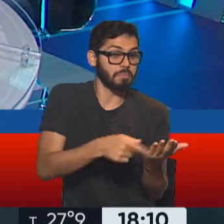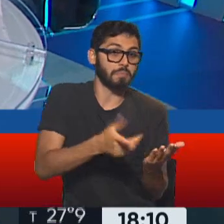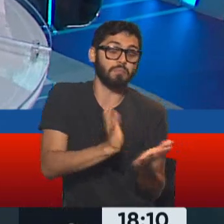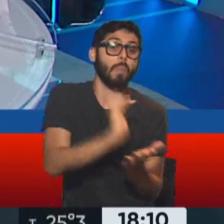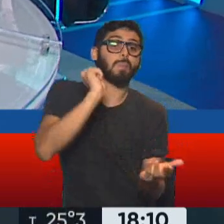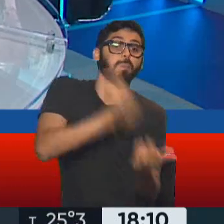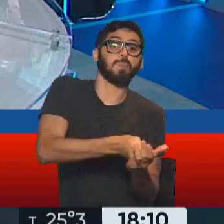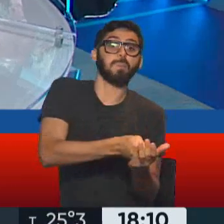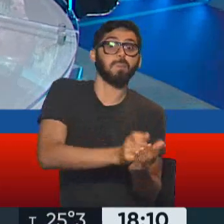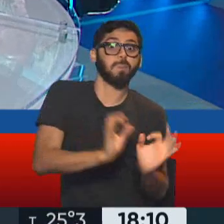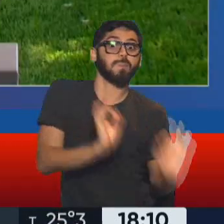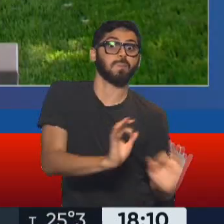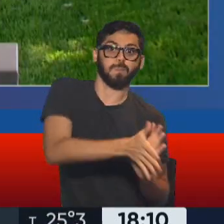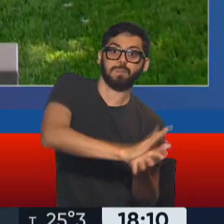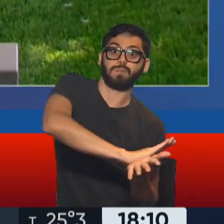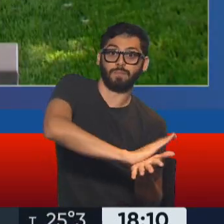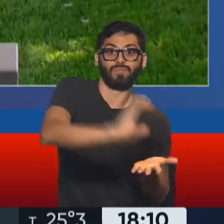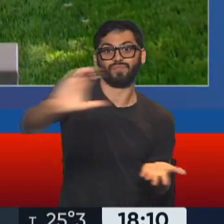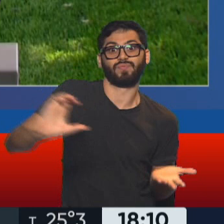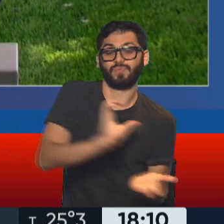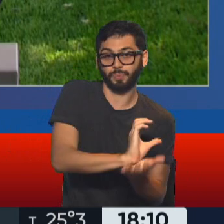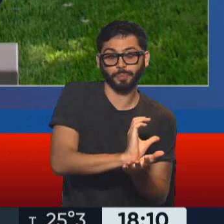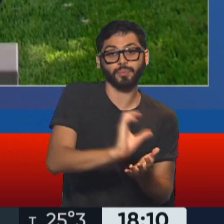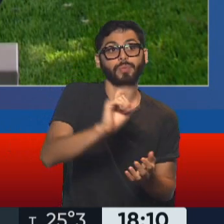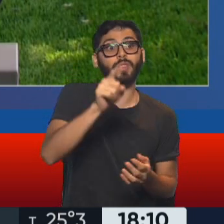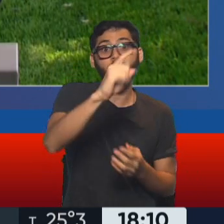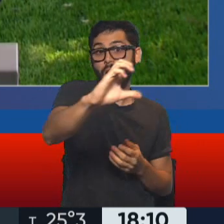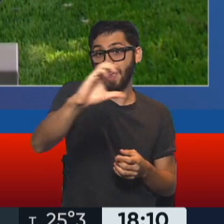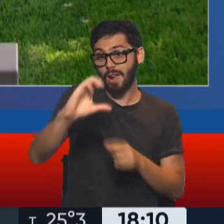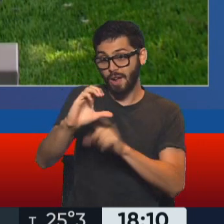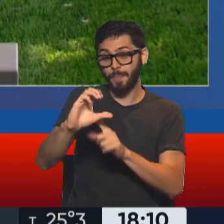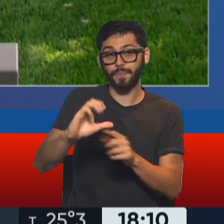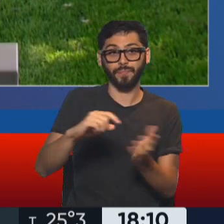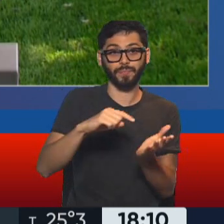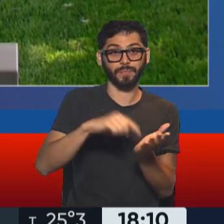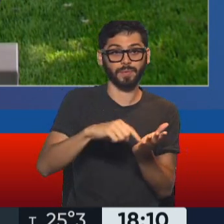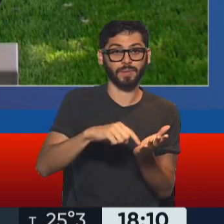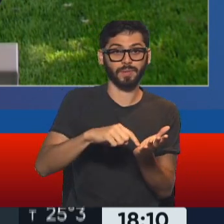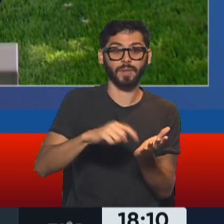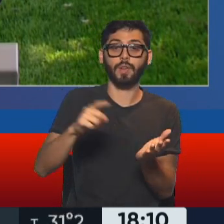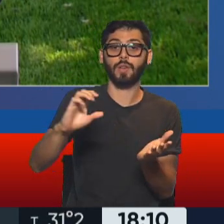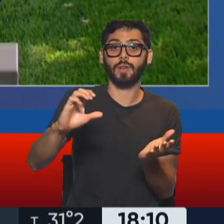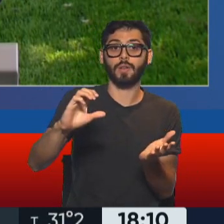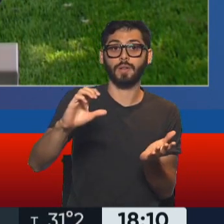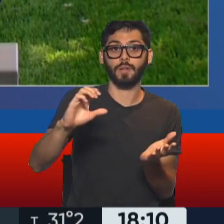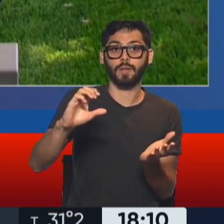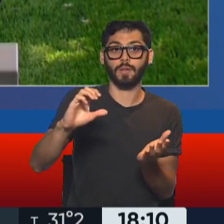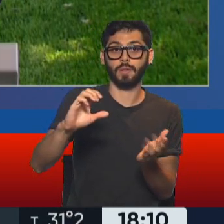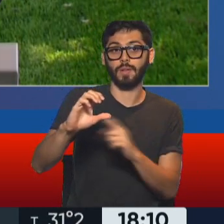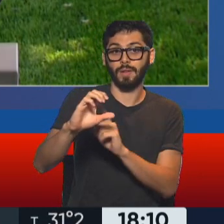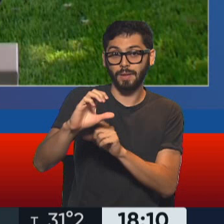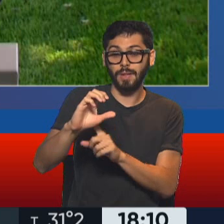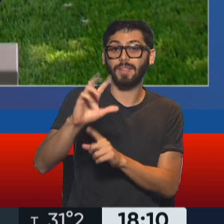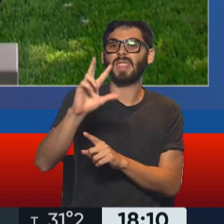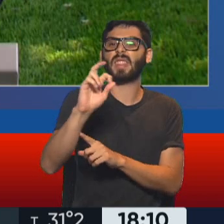anterior. Después de este programa de 30 meses, el programa de 2 años y medio, es decir, ya entra en el periodo del próximo gobierno,